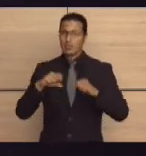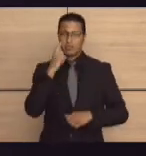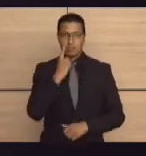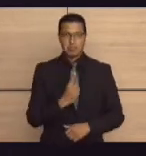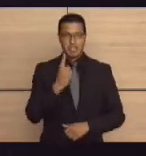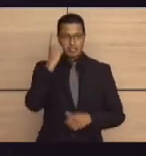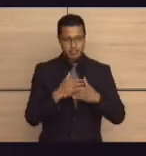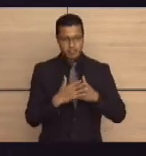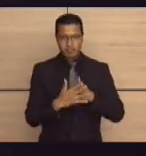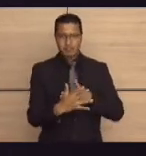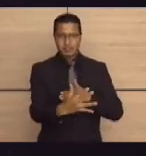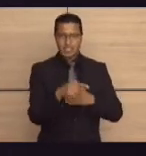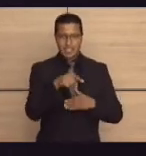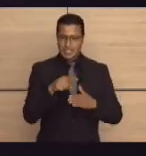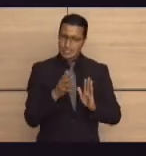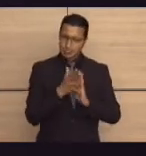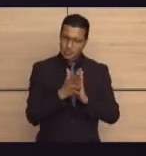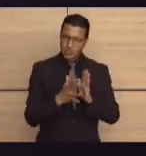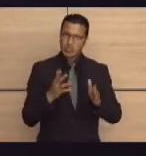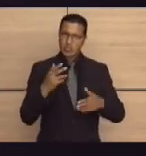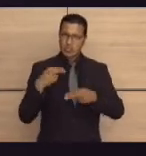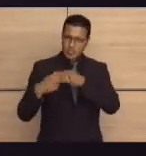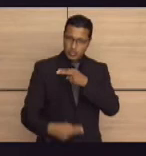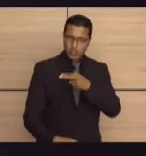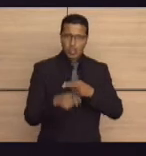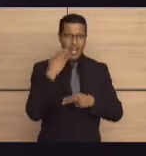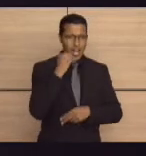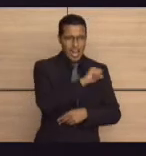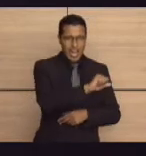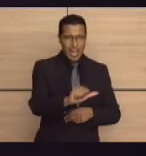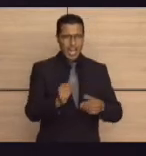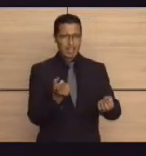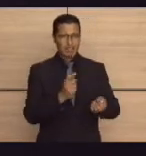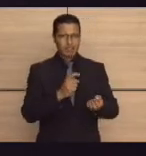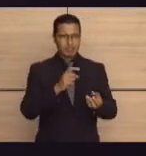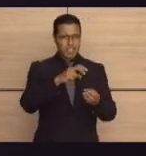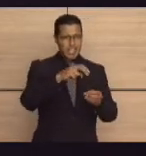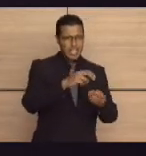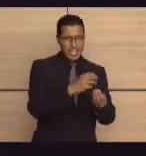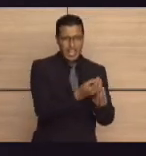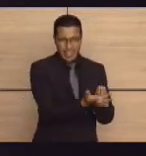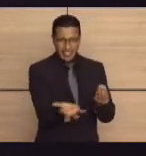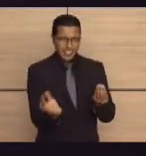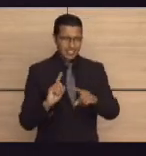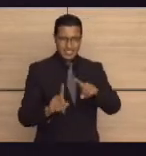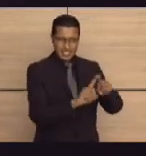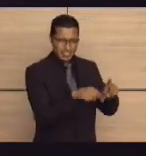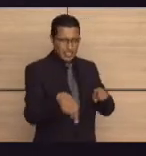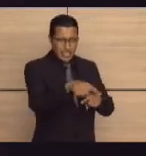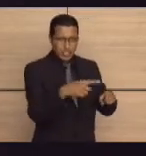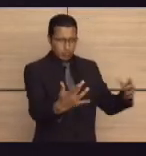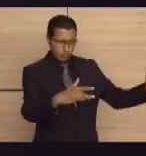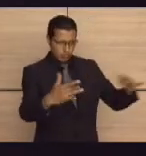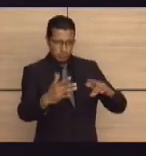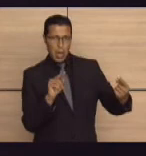empezar a escribir una narrativa diferente, donde las mujeres, las minorías étnicas y otros grupos y otras voces estén en el centro del